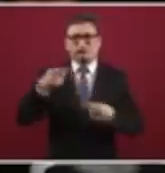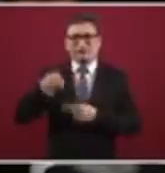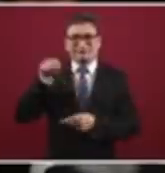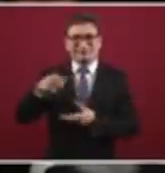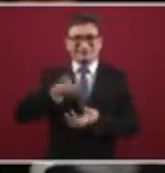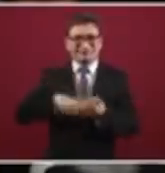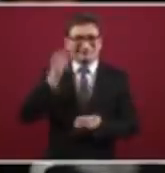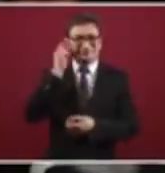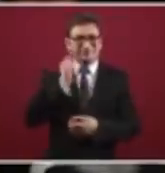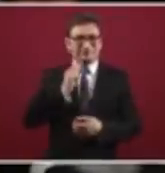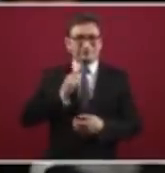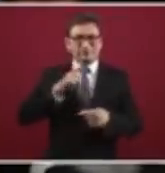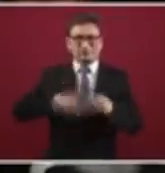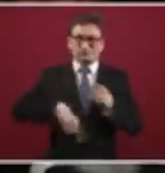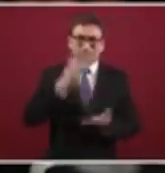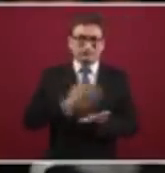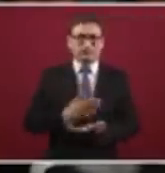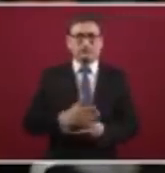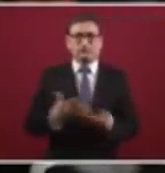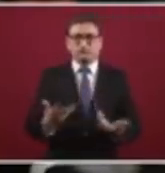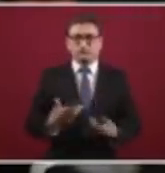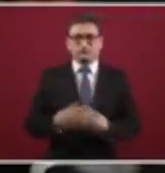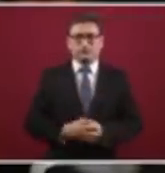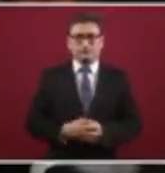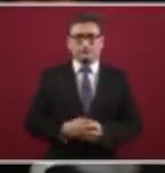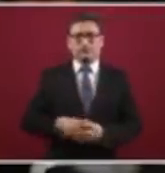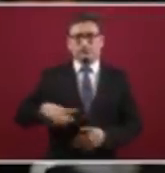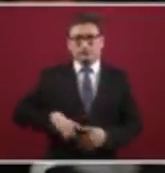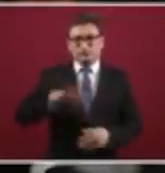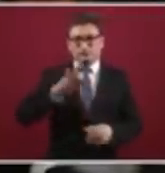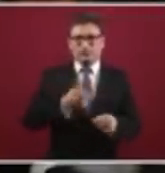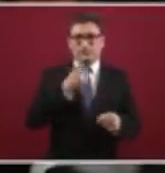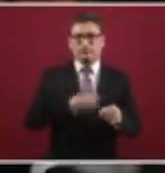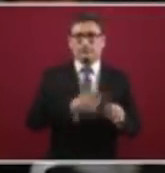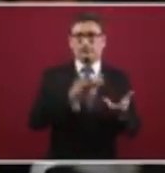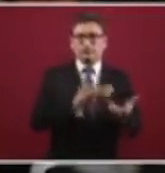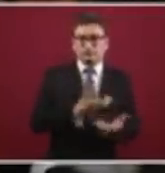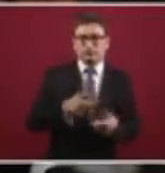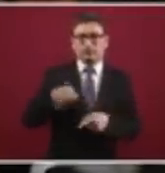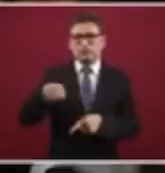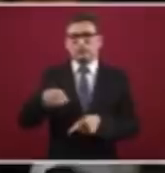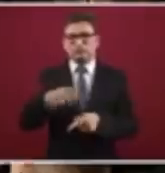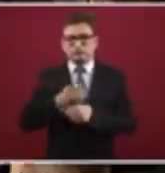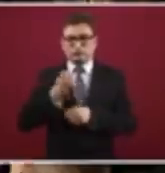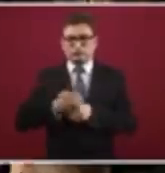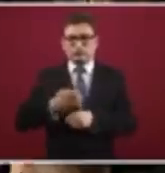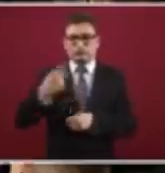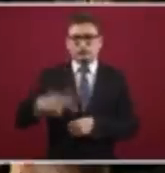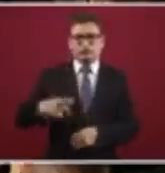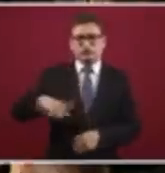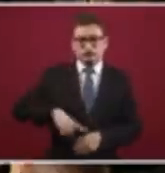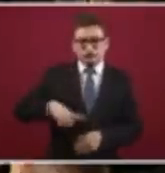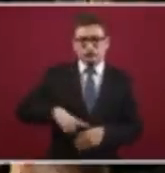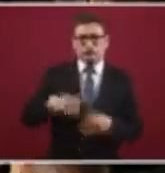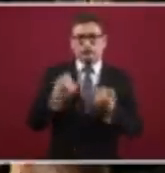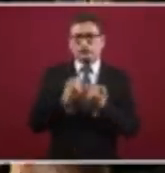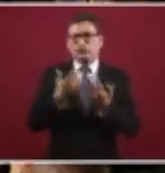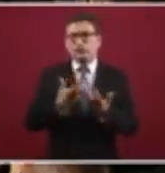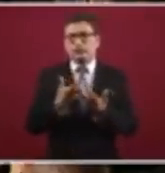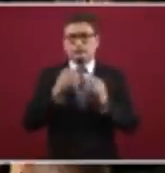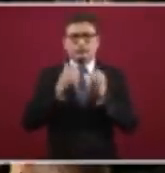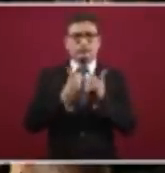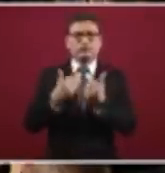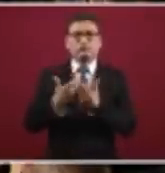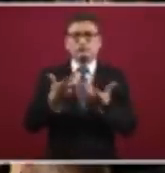estado de parte del gobierno federal y del gobierno estatal y como sociedad civil y